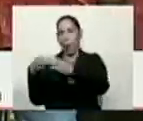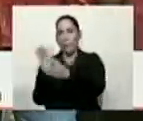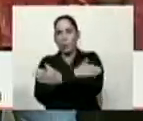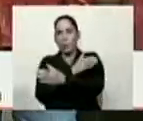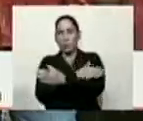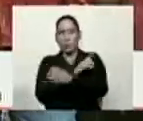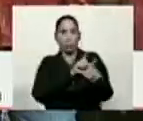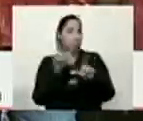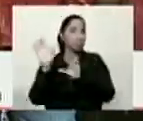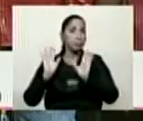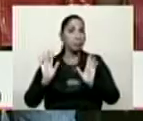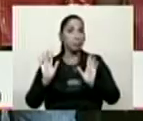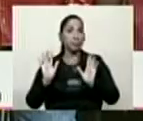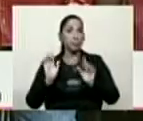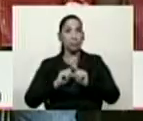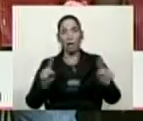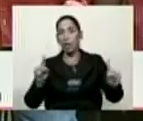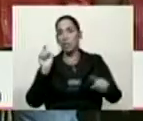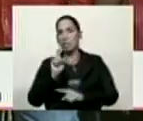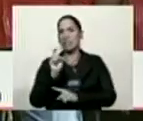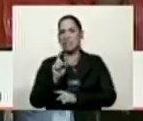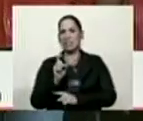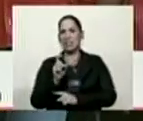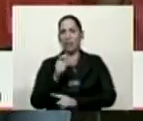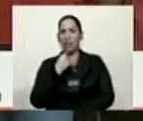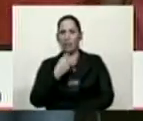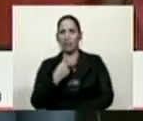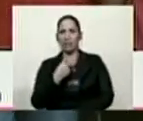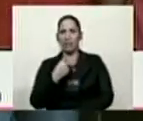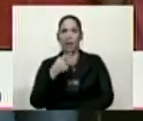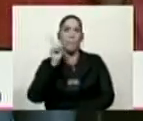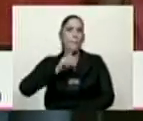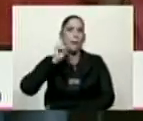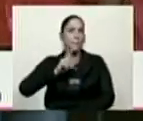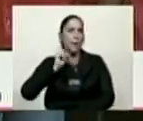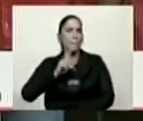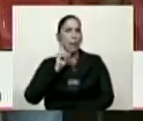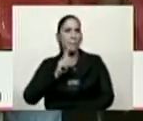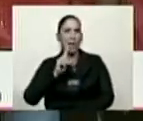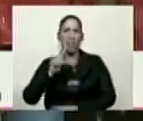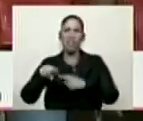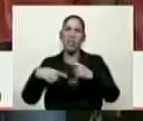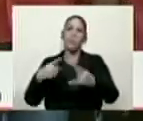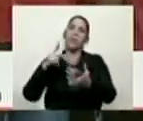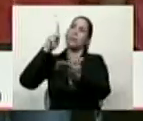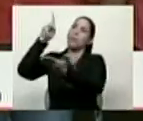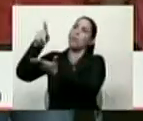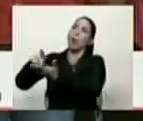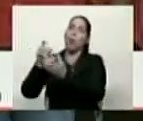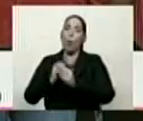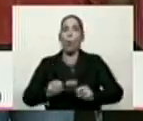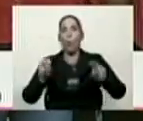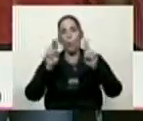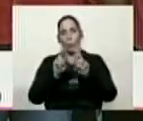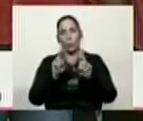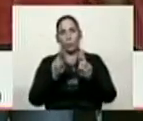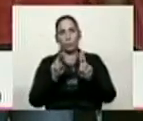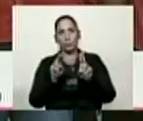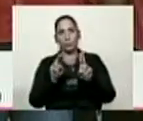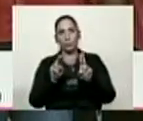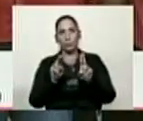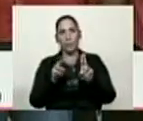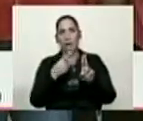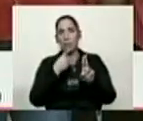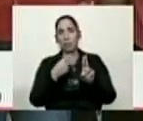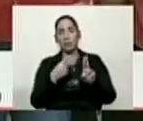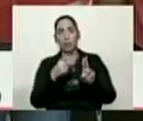listo. Pero necesitaban armar el escándalo. De ahí se fueron, ¿dónde? A la ONU. A decir, vamos